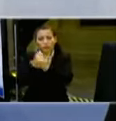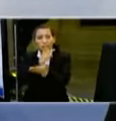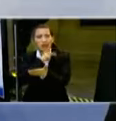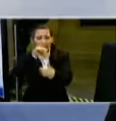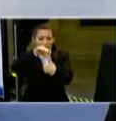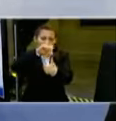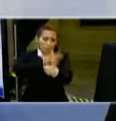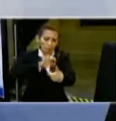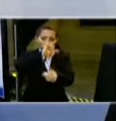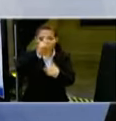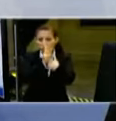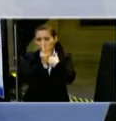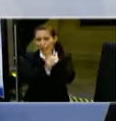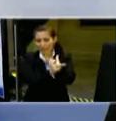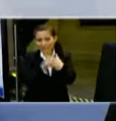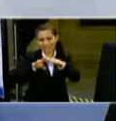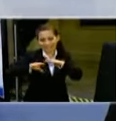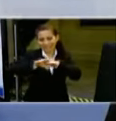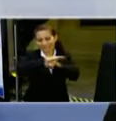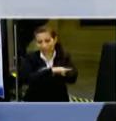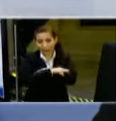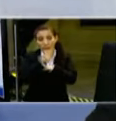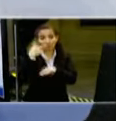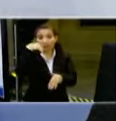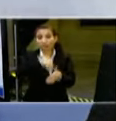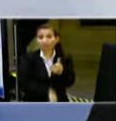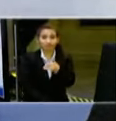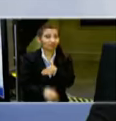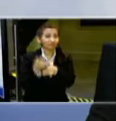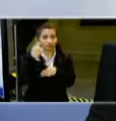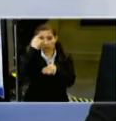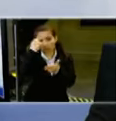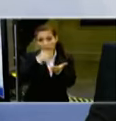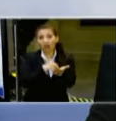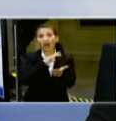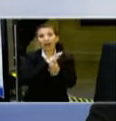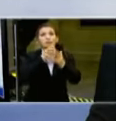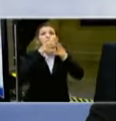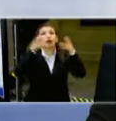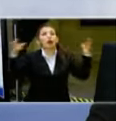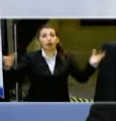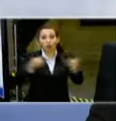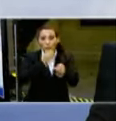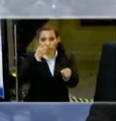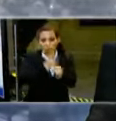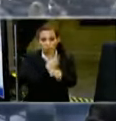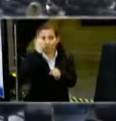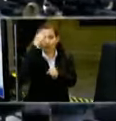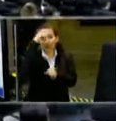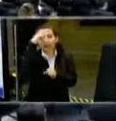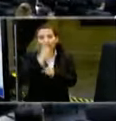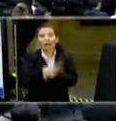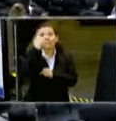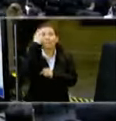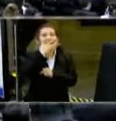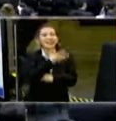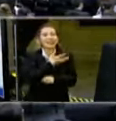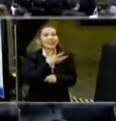Centroamérica y a varios países del Caribe. Eso se ha acabado y me parece que hay una gran oportunidad para México para tener